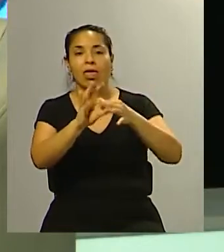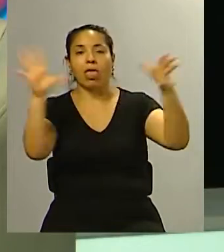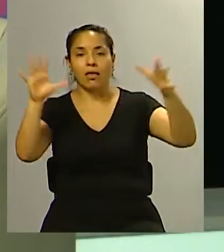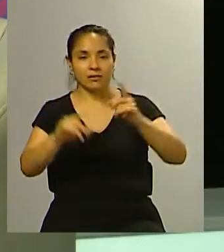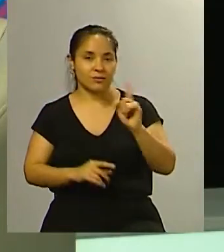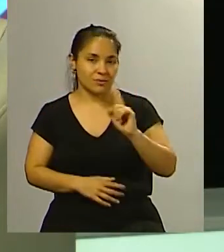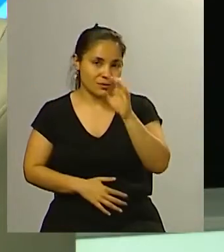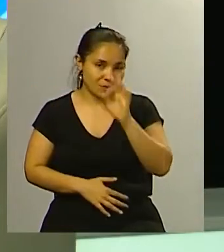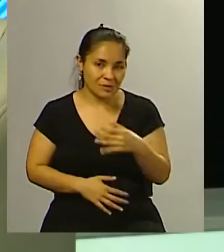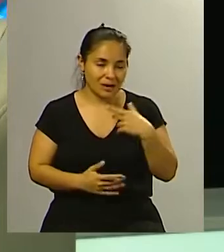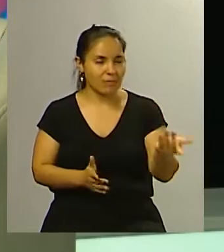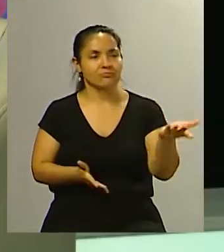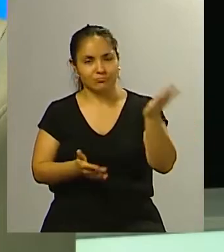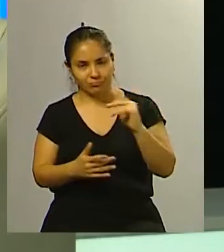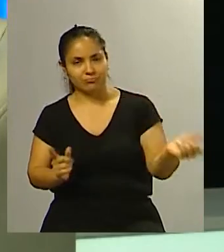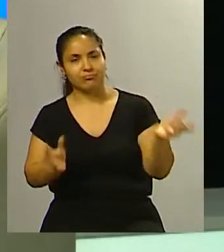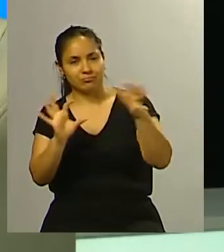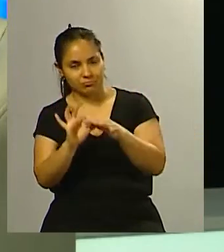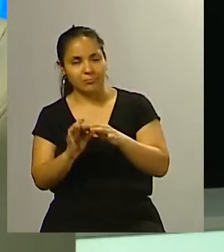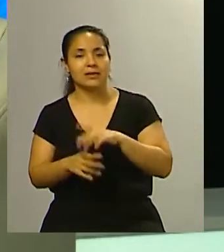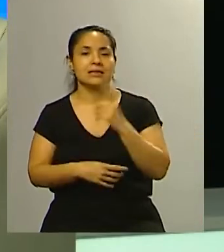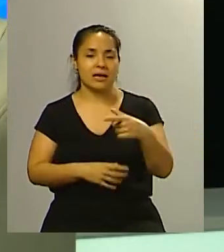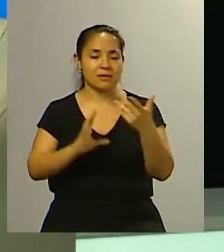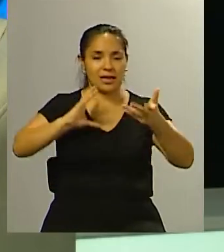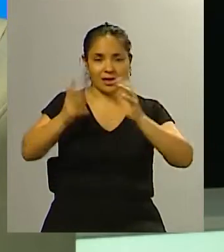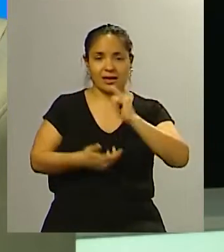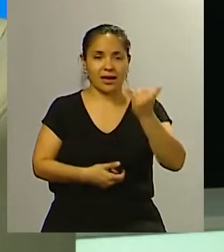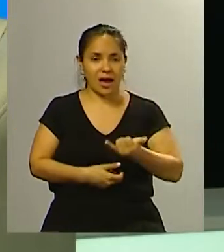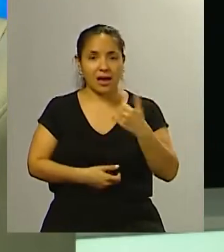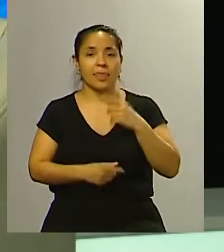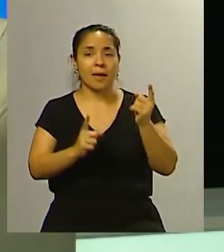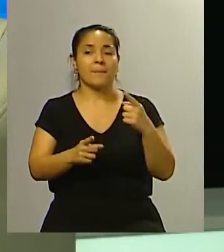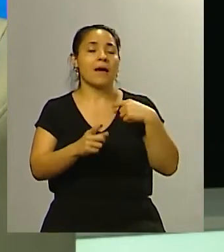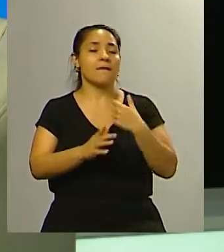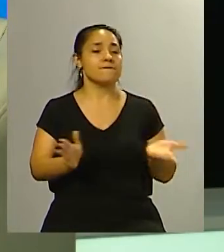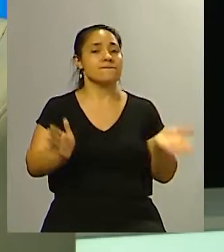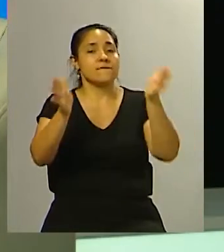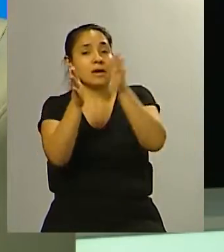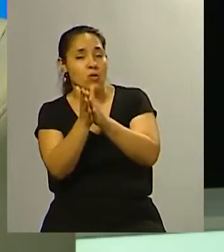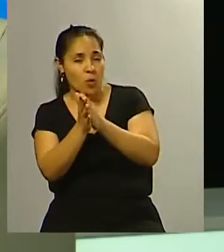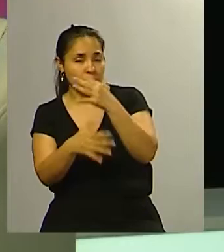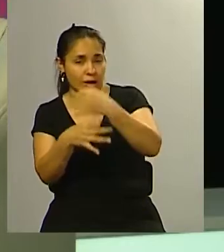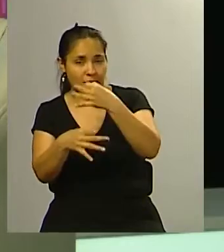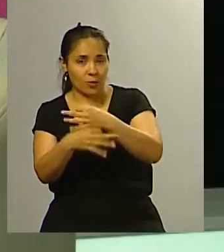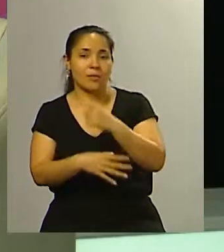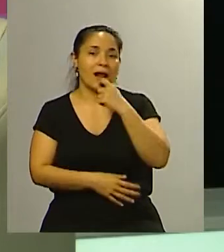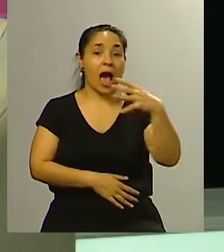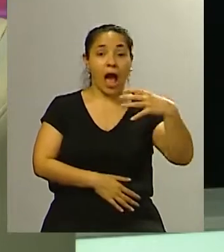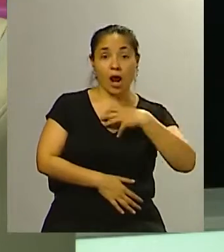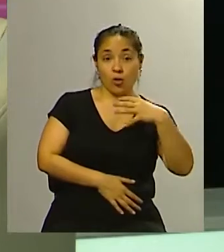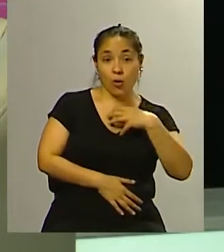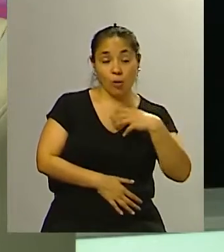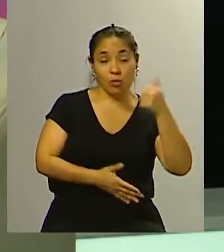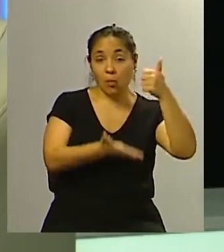y tenemos actualmente, porque todavía lo estamos transitando, estrategias de revinculación, es decir, el estudiante que no estaba, tenemos que salir